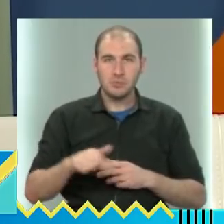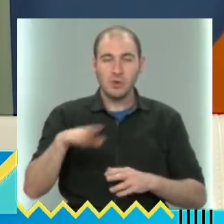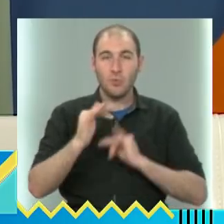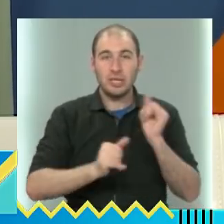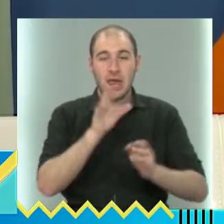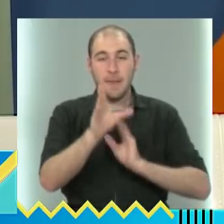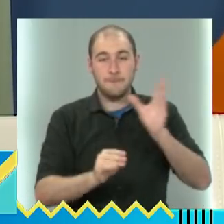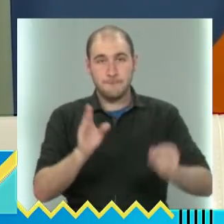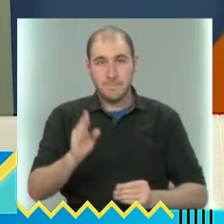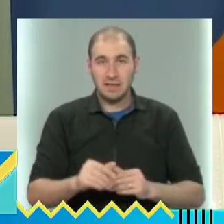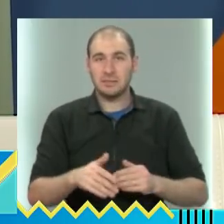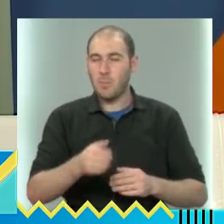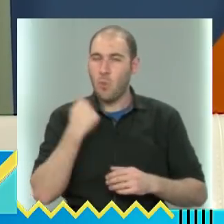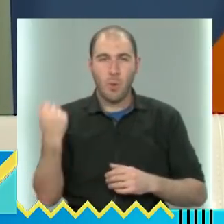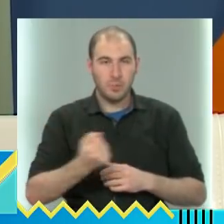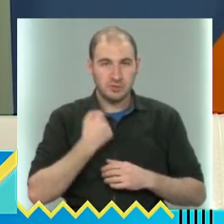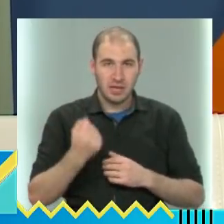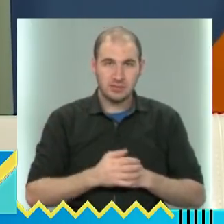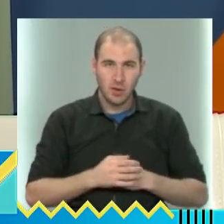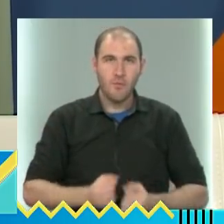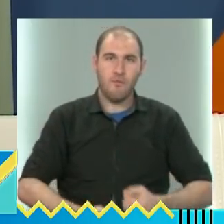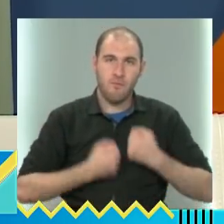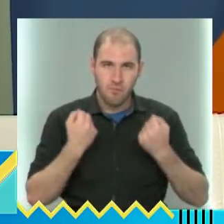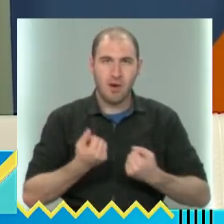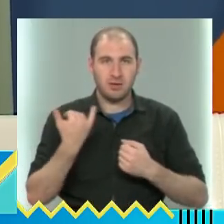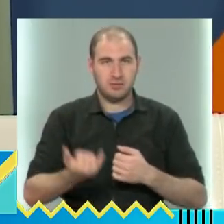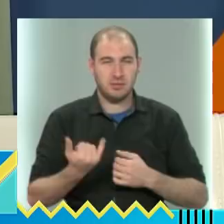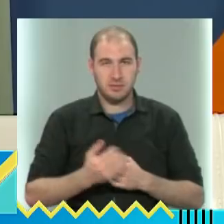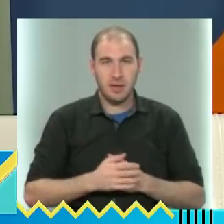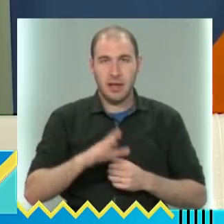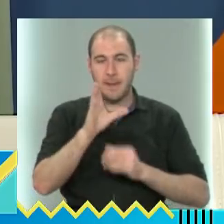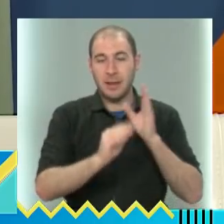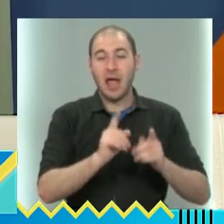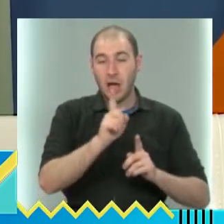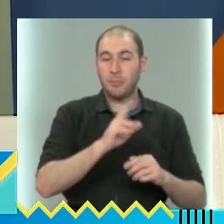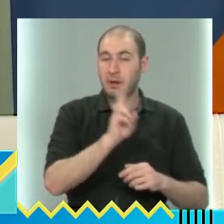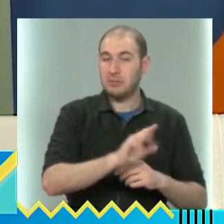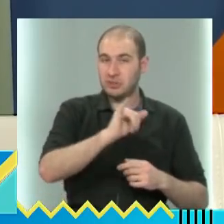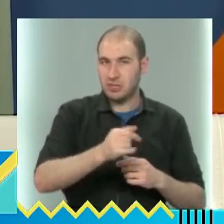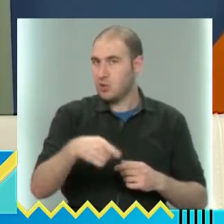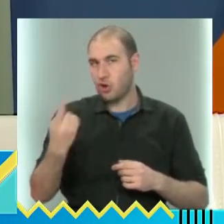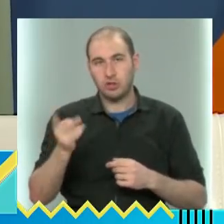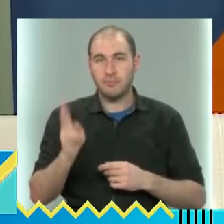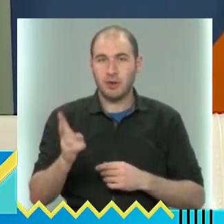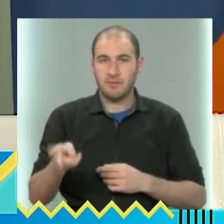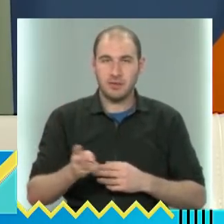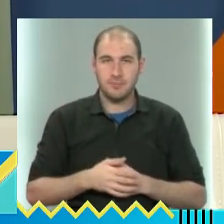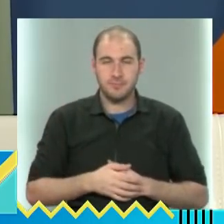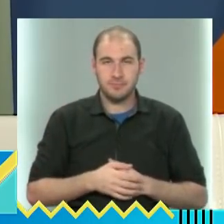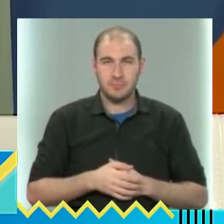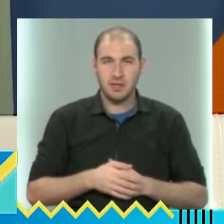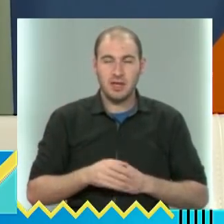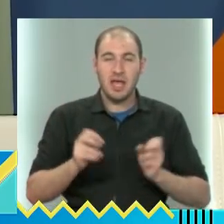de países muy significativos, con potencial, y donde en algunas partes está permitido y en otras no. En